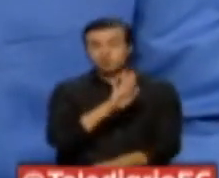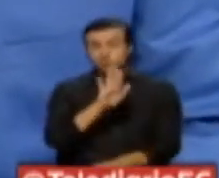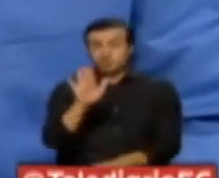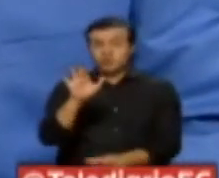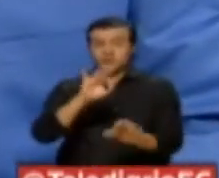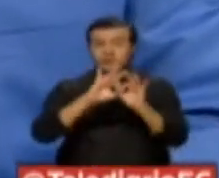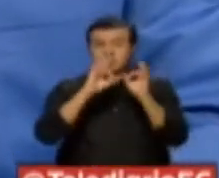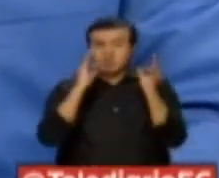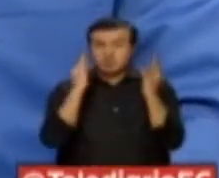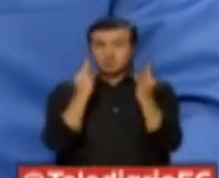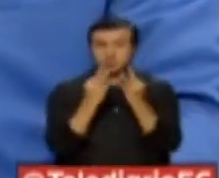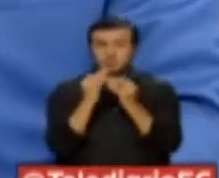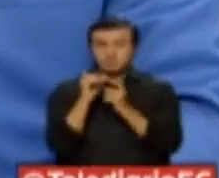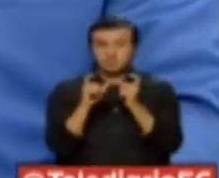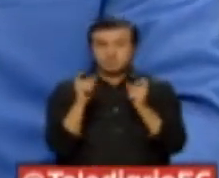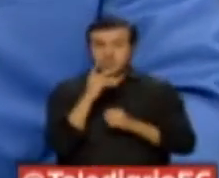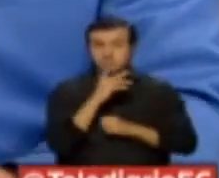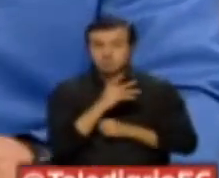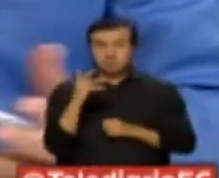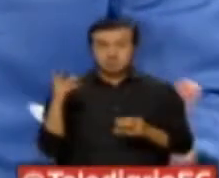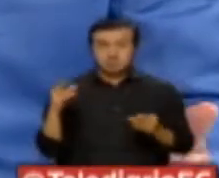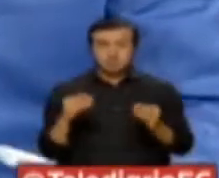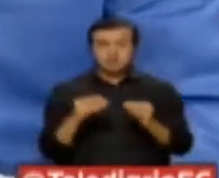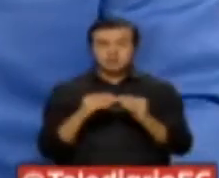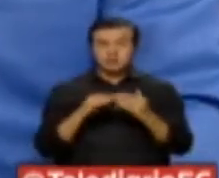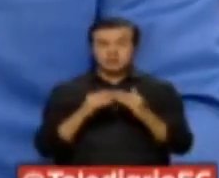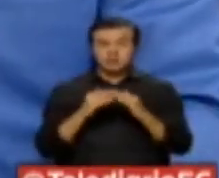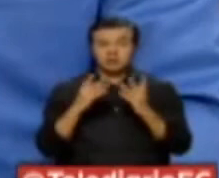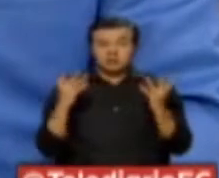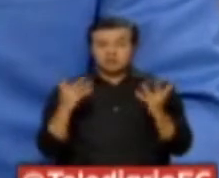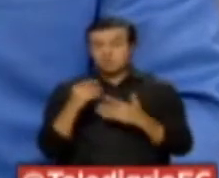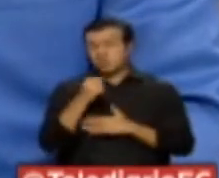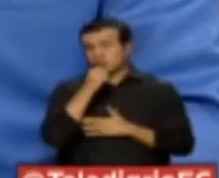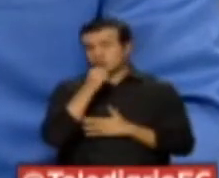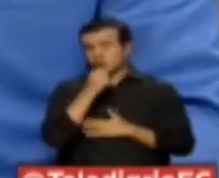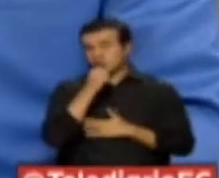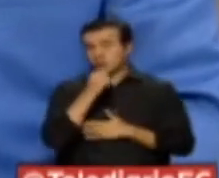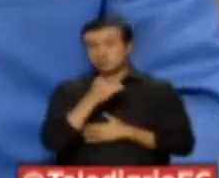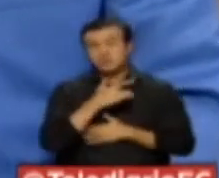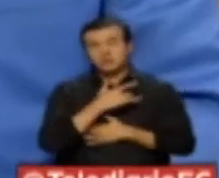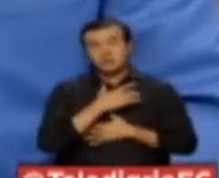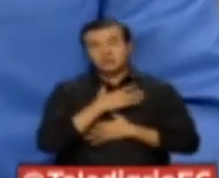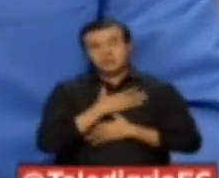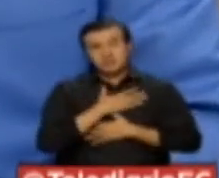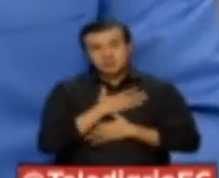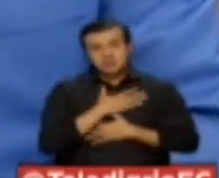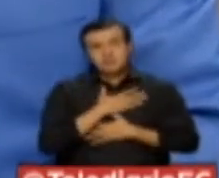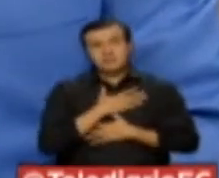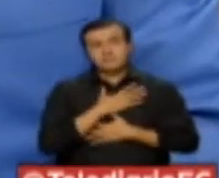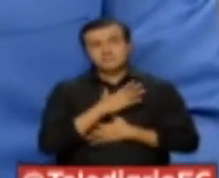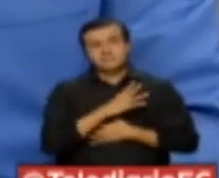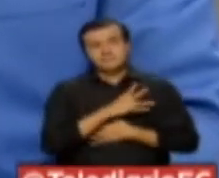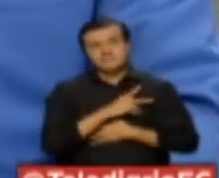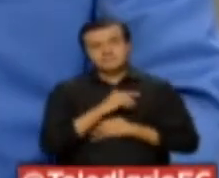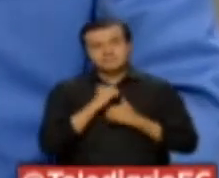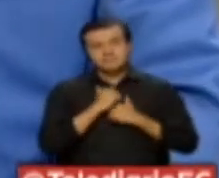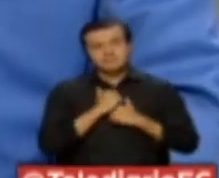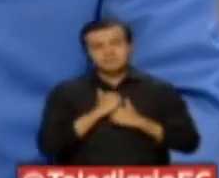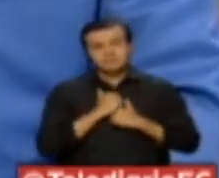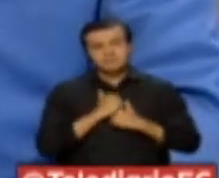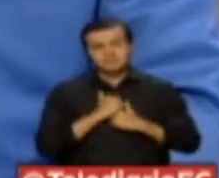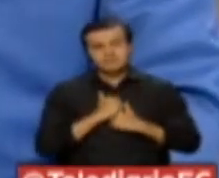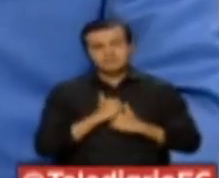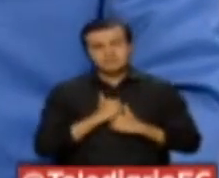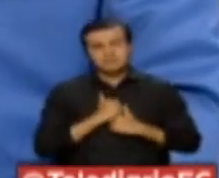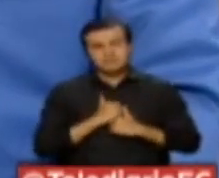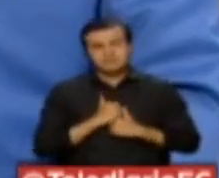familiares a sus deudos y a toda la comunidad periodística que ha sentido tan profundamente el dolor por